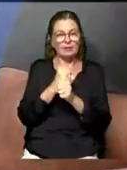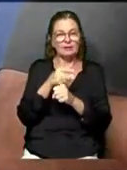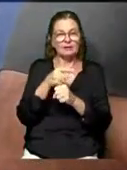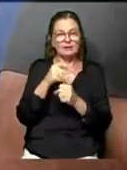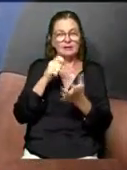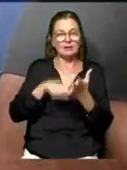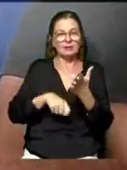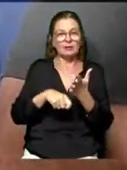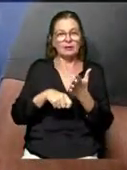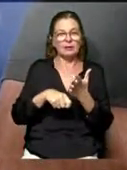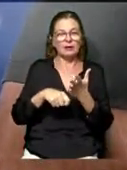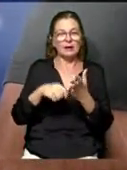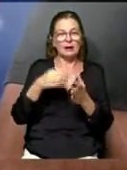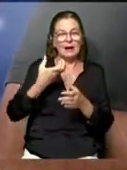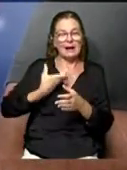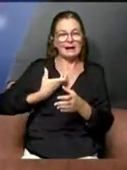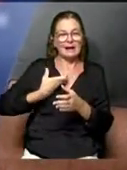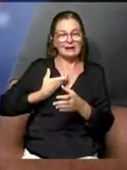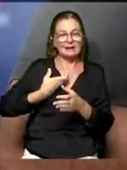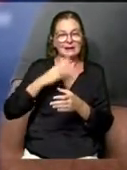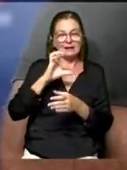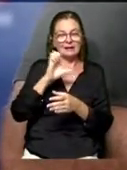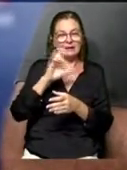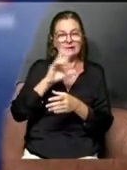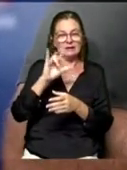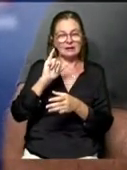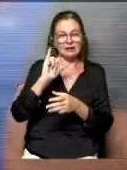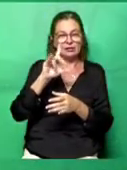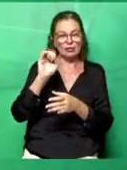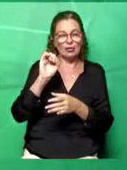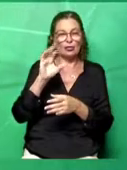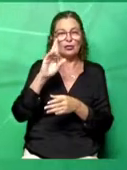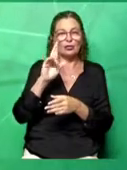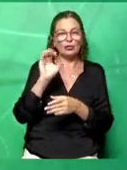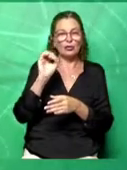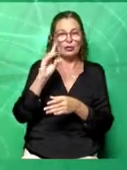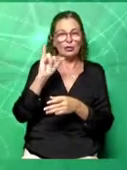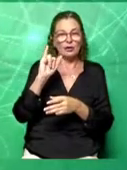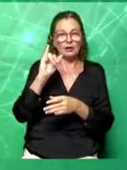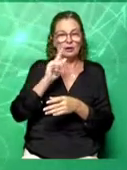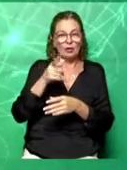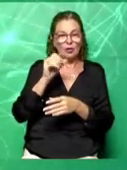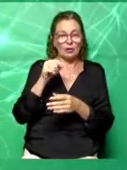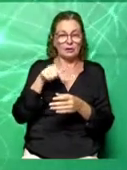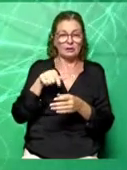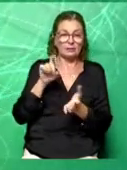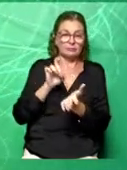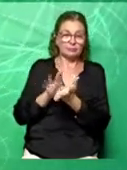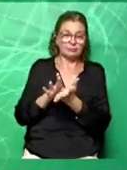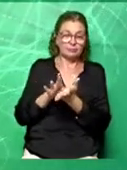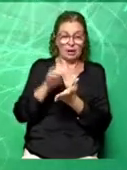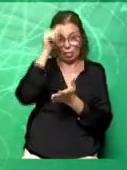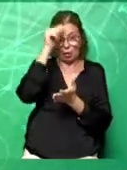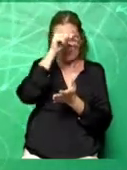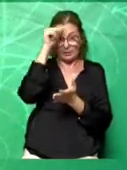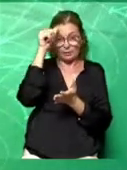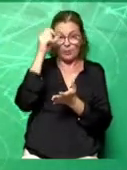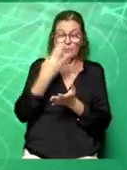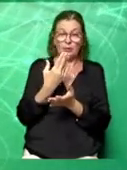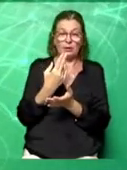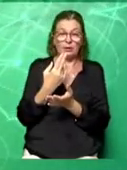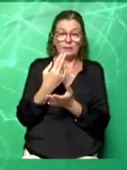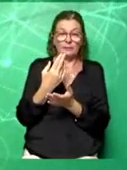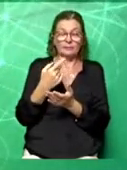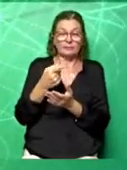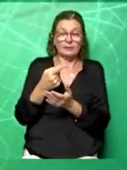se encuentra el alcalde de Los Cerrillos, Rodrigo Roncio, que este domingo renunció a su puesto y a la fuerza política por cuestionar el